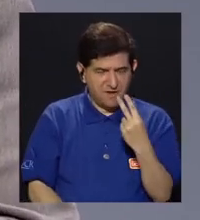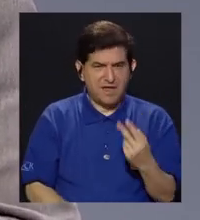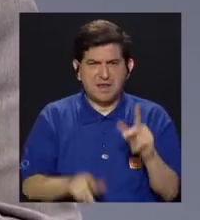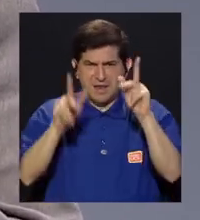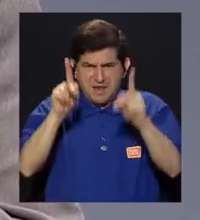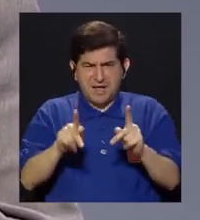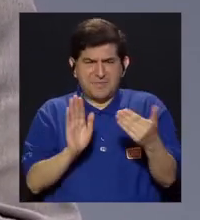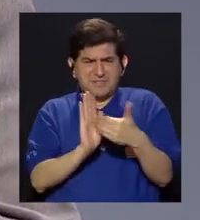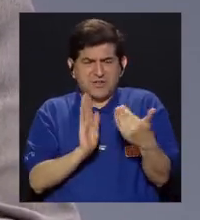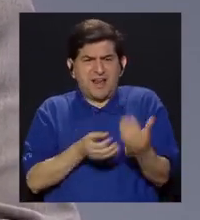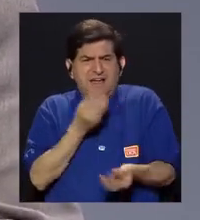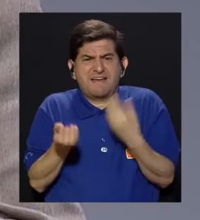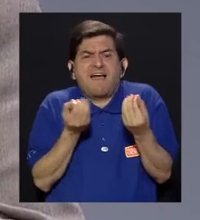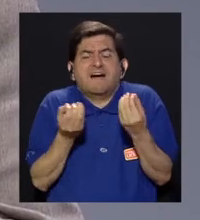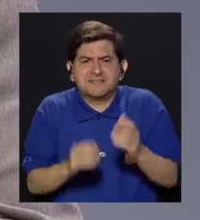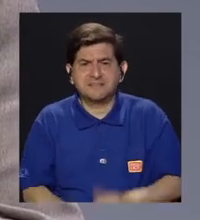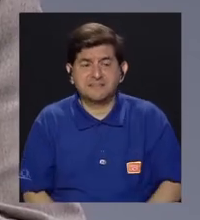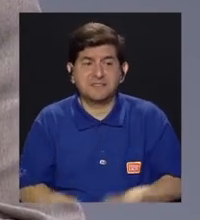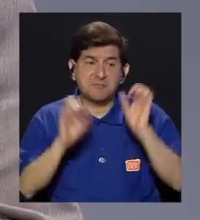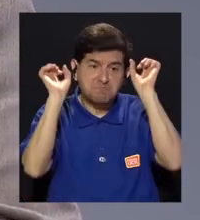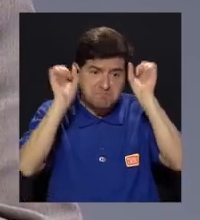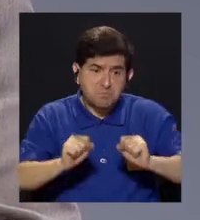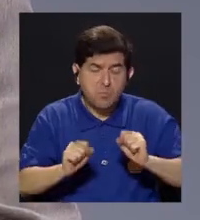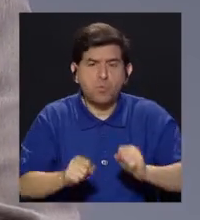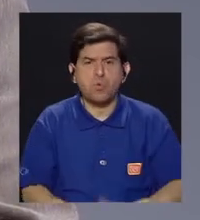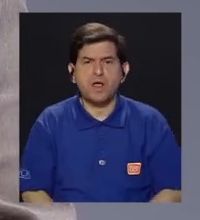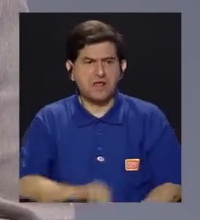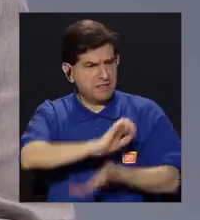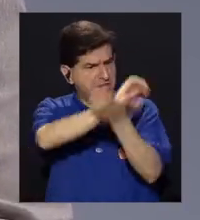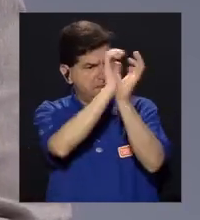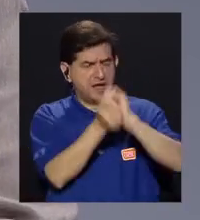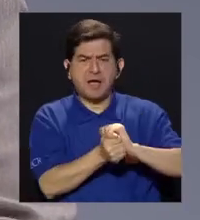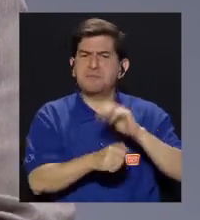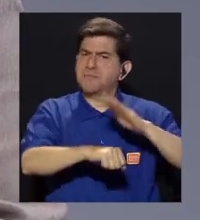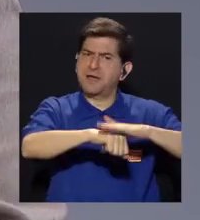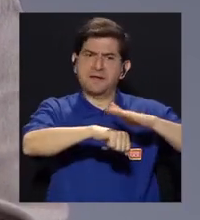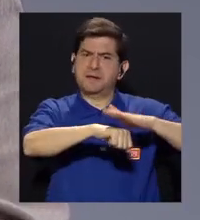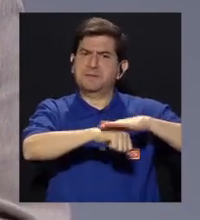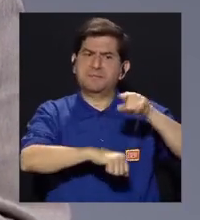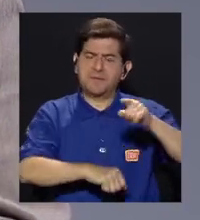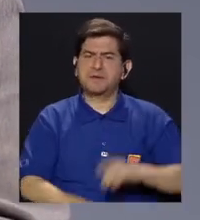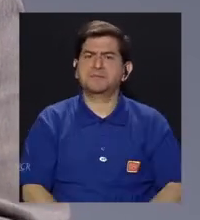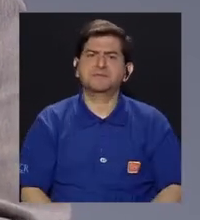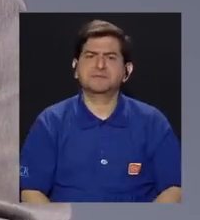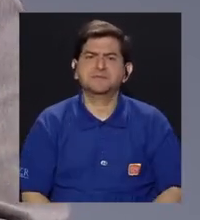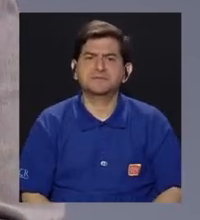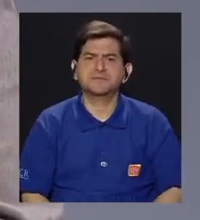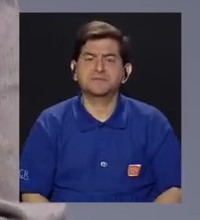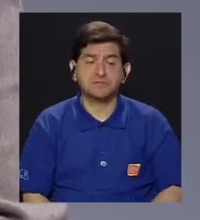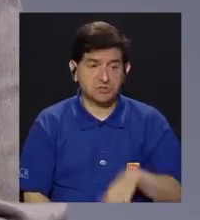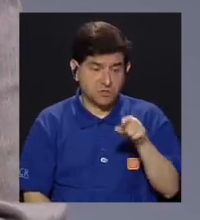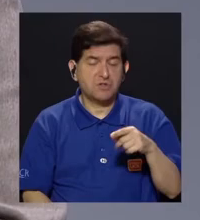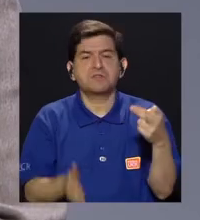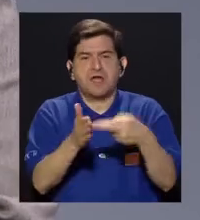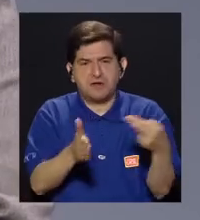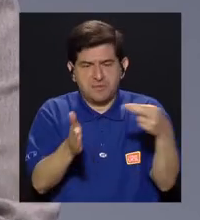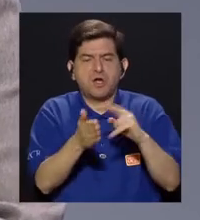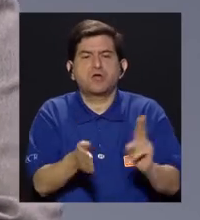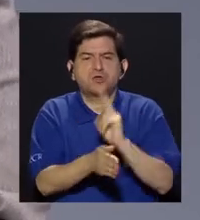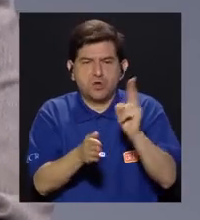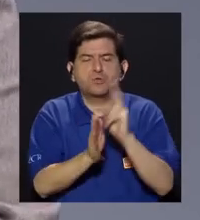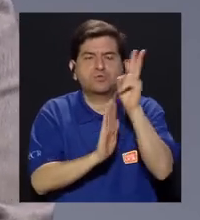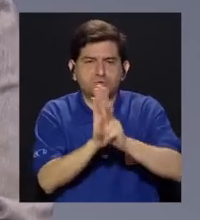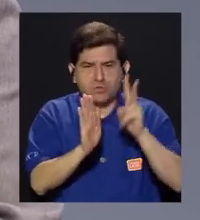importante ver qué hace la persona afectada porque la persona podría revocar este consentimiento digamos está todavía esta autorización de